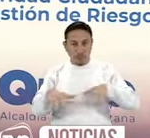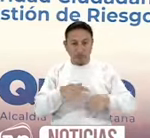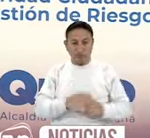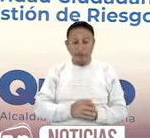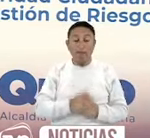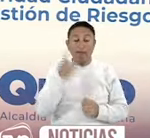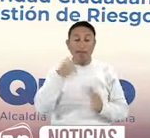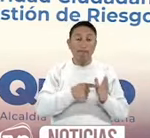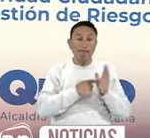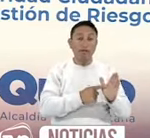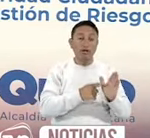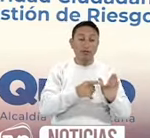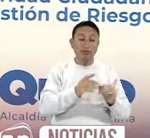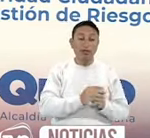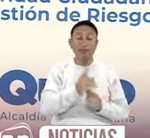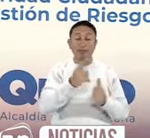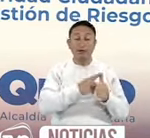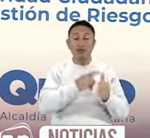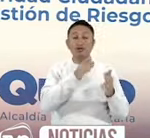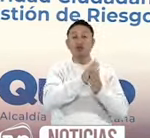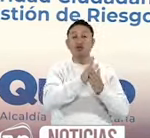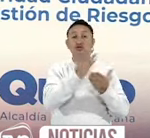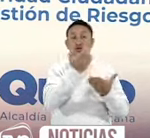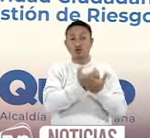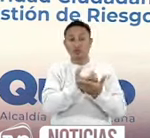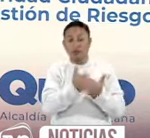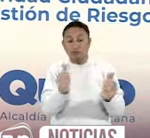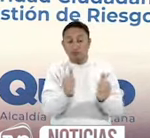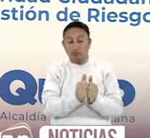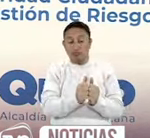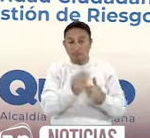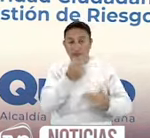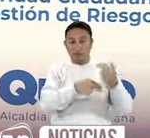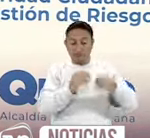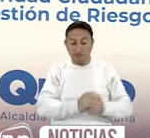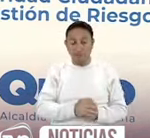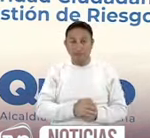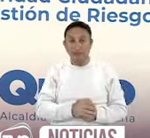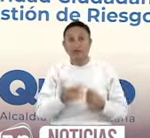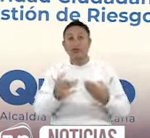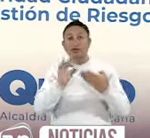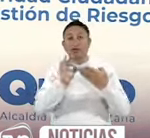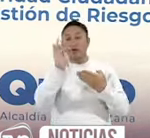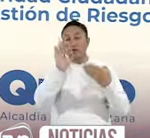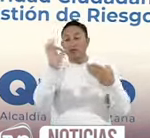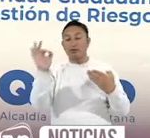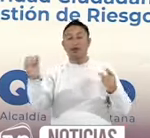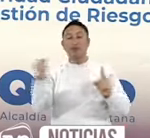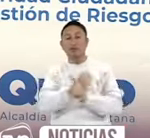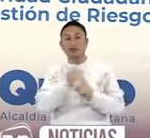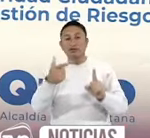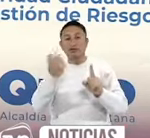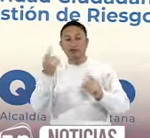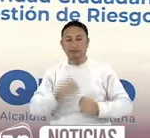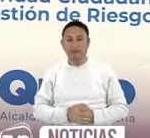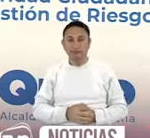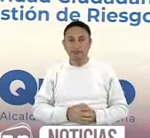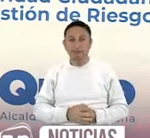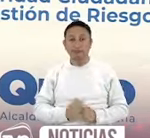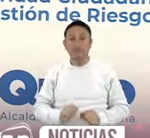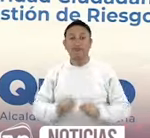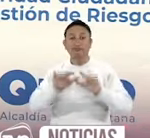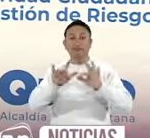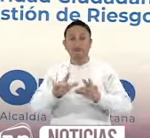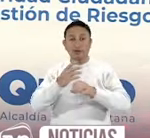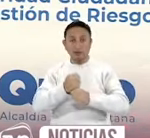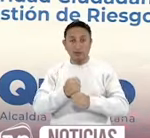situación socioeconómica, de la presencia de las instituciones, pero también de los índices alrededor de violencia, criminalidad. La secretaria de Seguridad, Carolina Andrade,